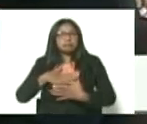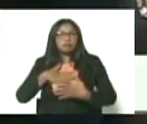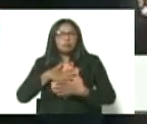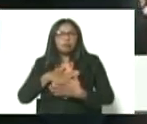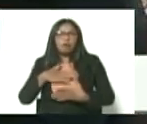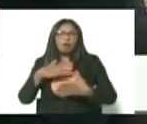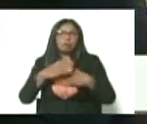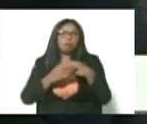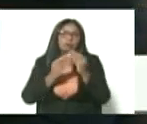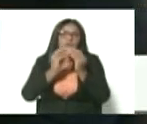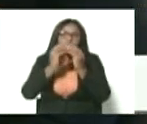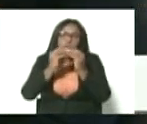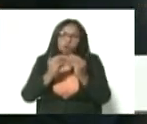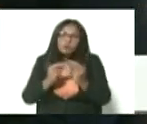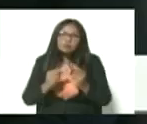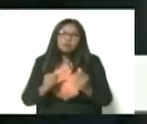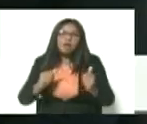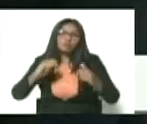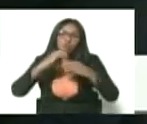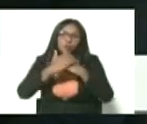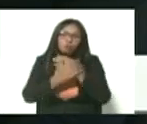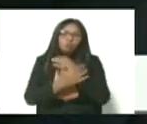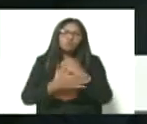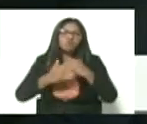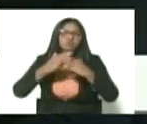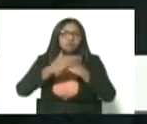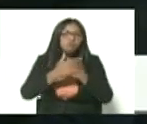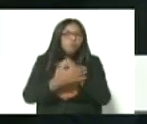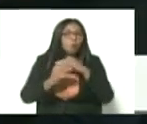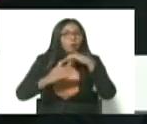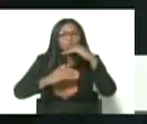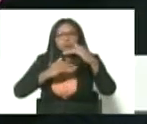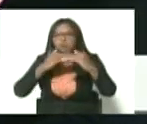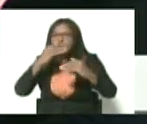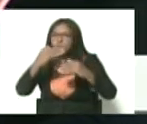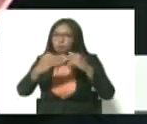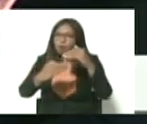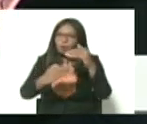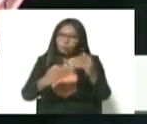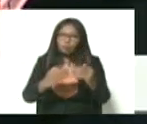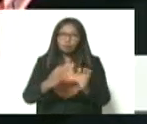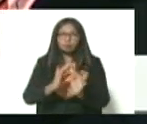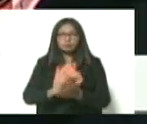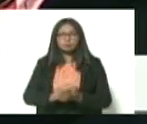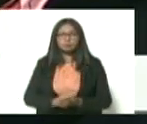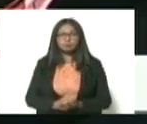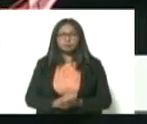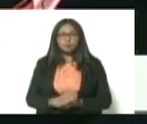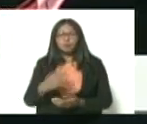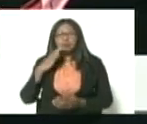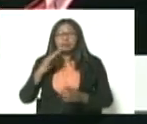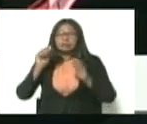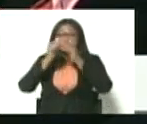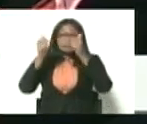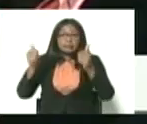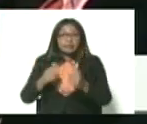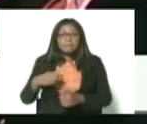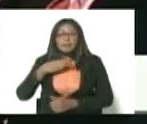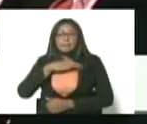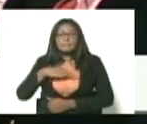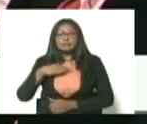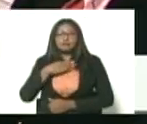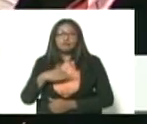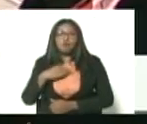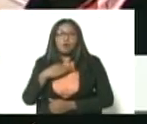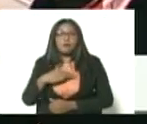paulatinamente, aliviando. Si no fuera por el sistema de misiones y grandes